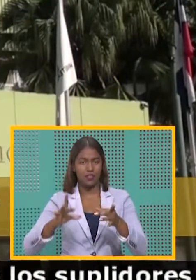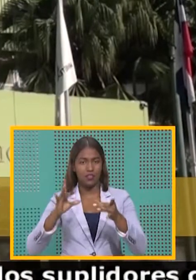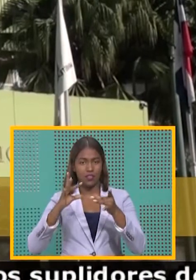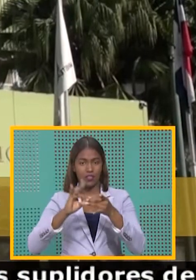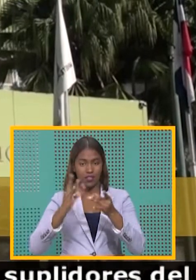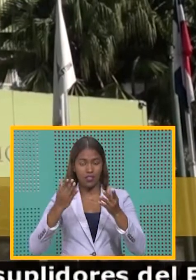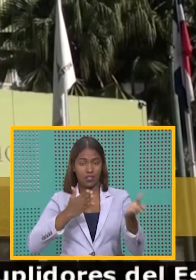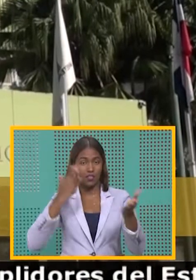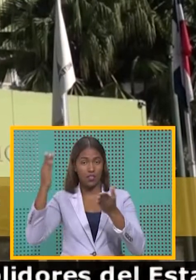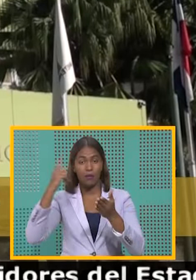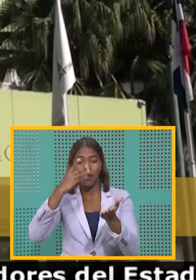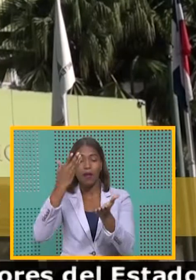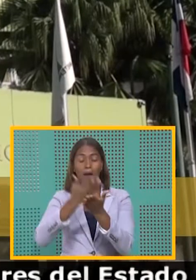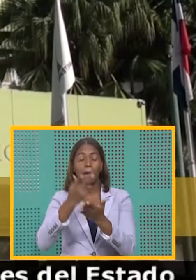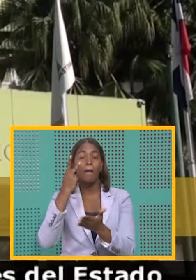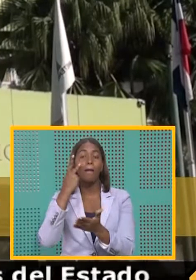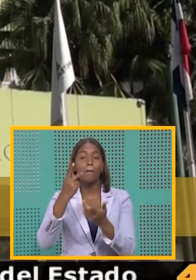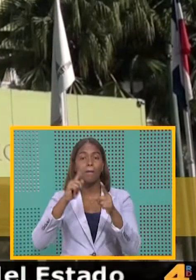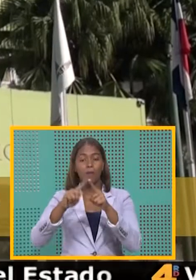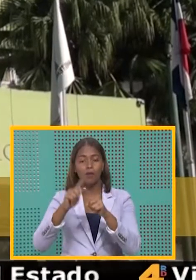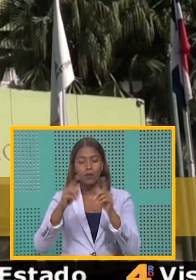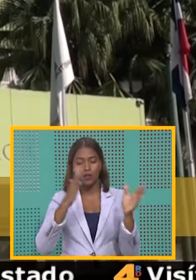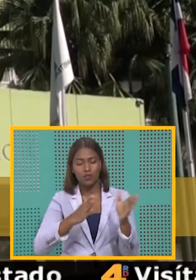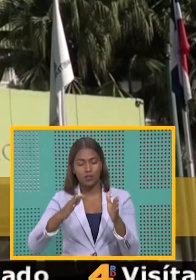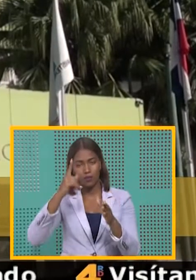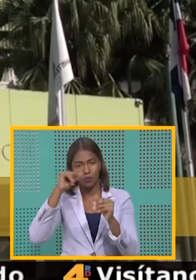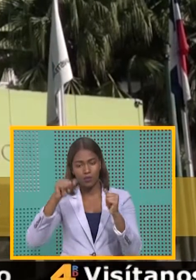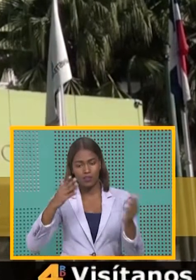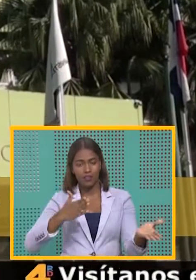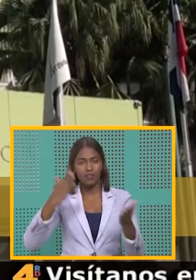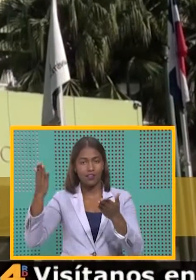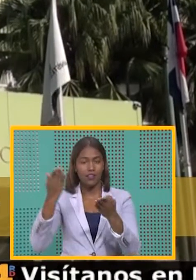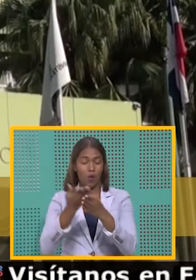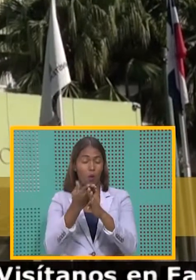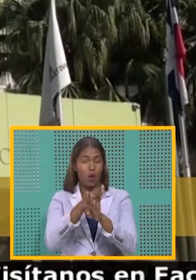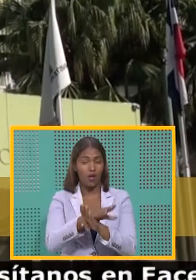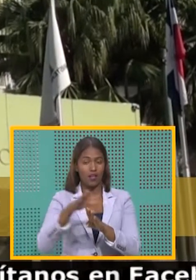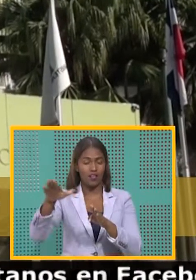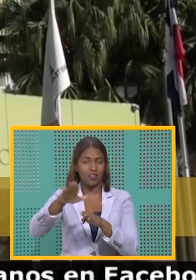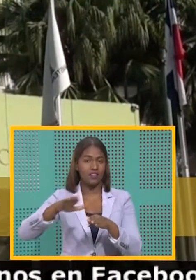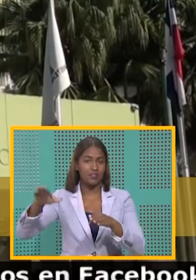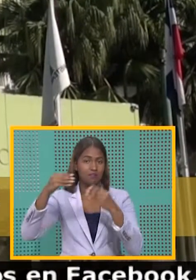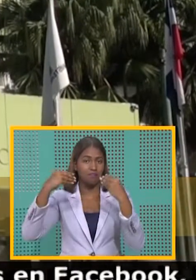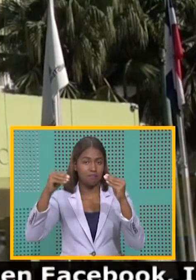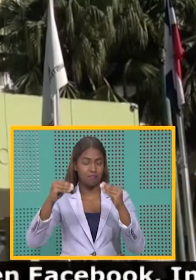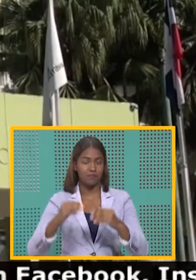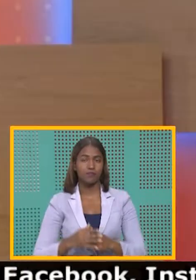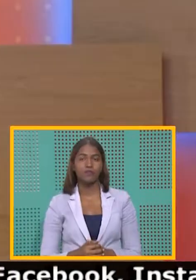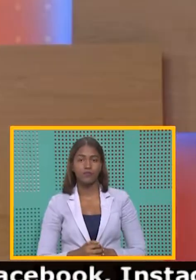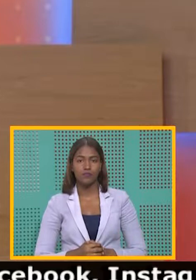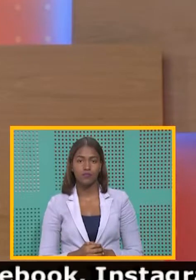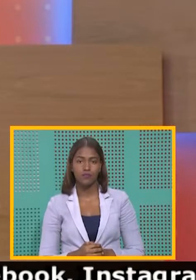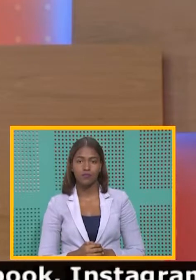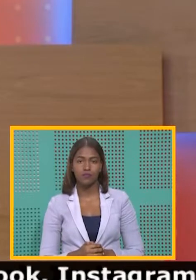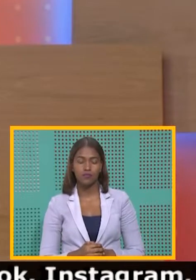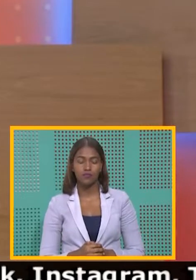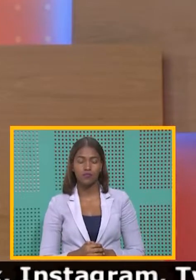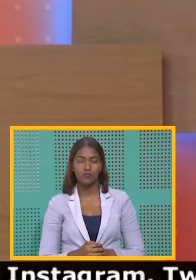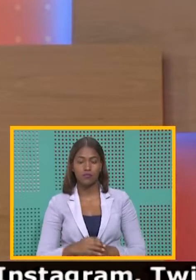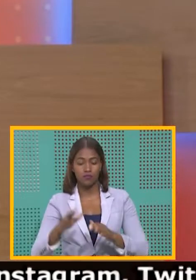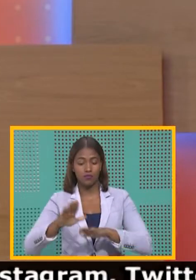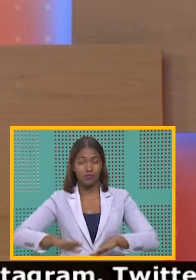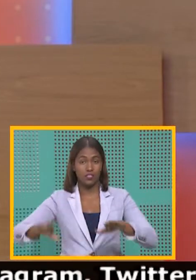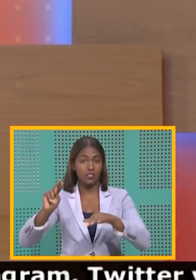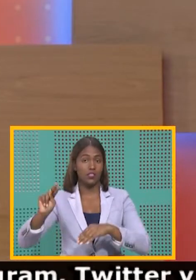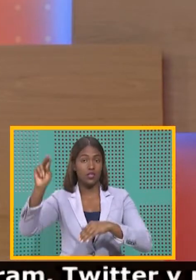Aduanas para verificar y homologar el procedimiento para exportar aguacate hash hacia ese mercado. La zona del